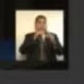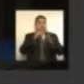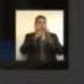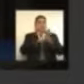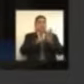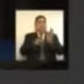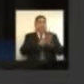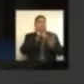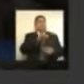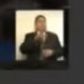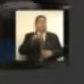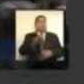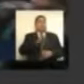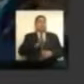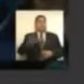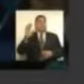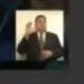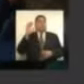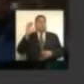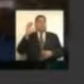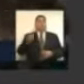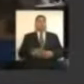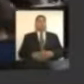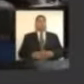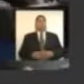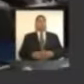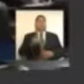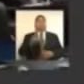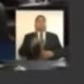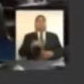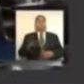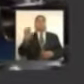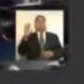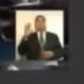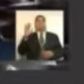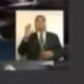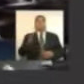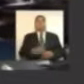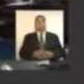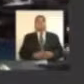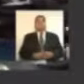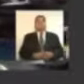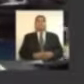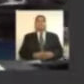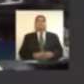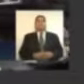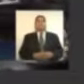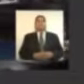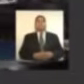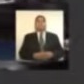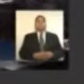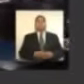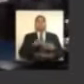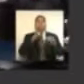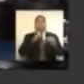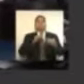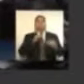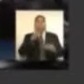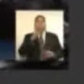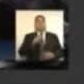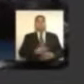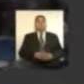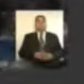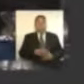uso indebido de recursos públicos en los fideicomisos. ¿Cuál era la urgencia? ¿Darle al gobierno del presidente López